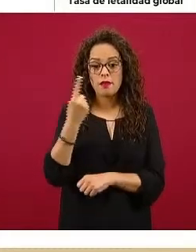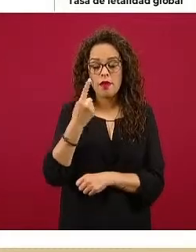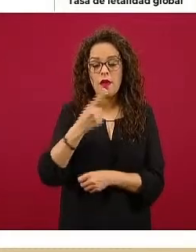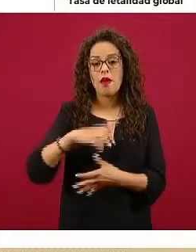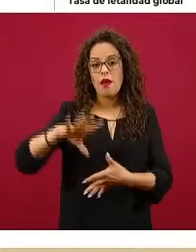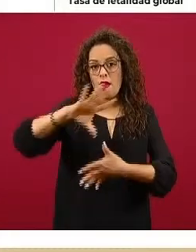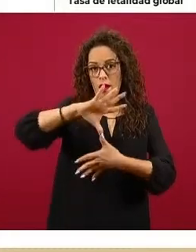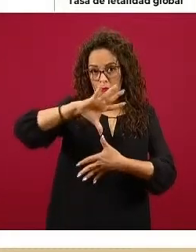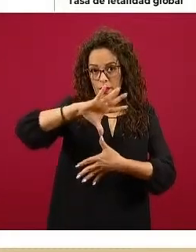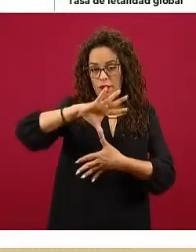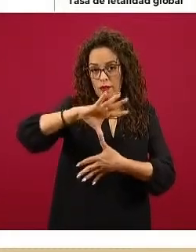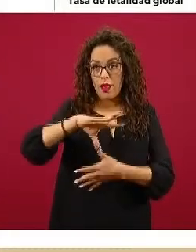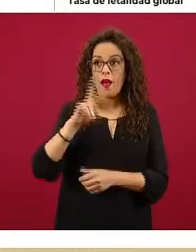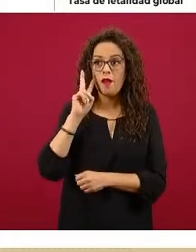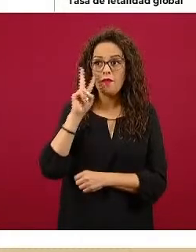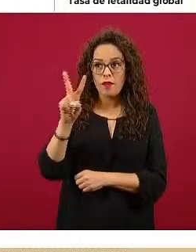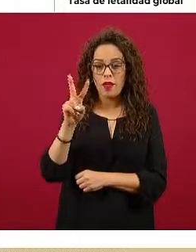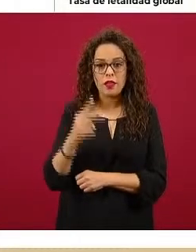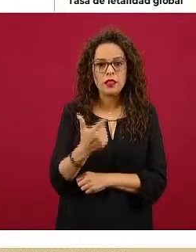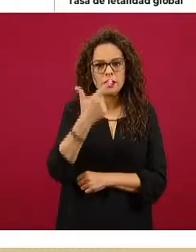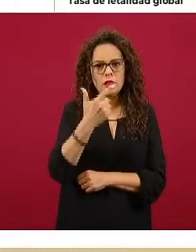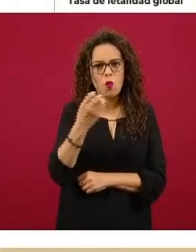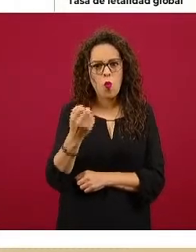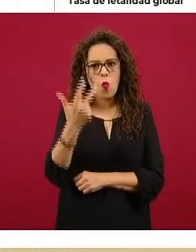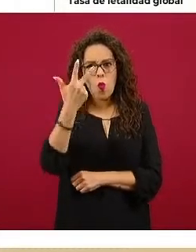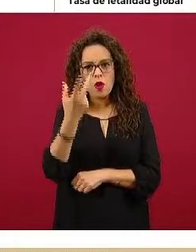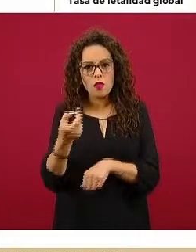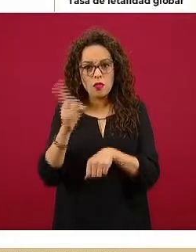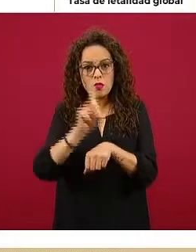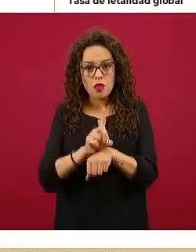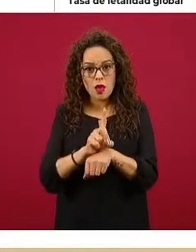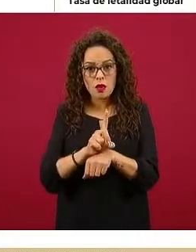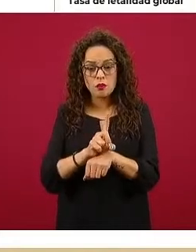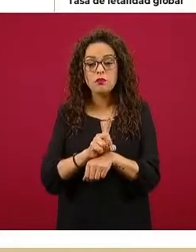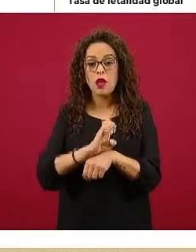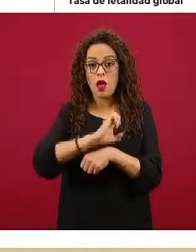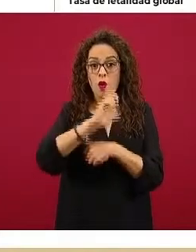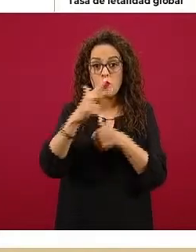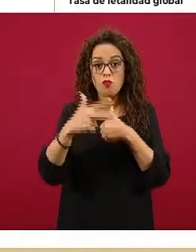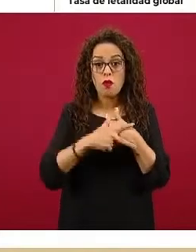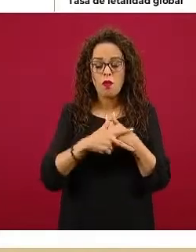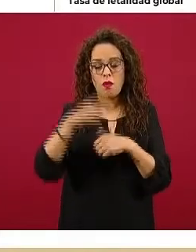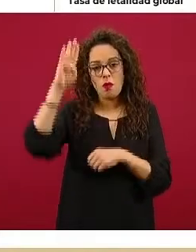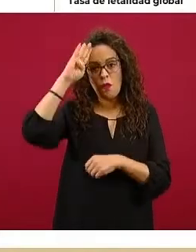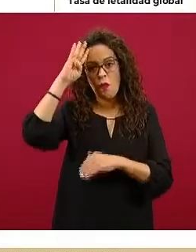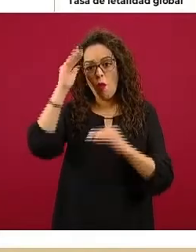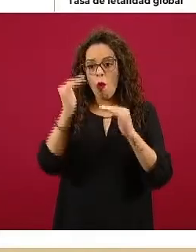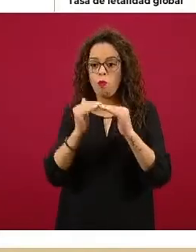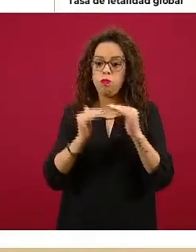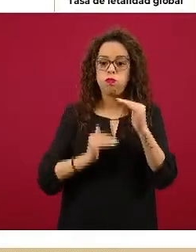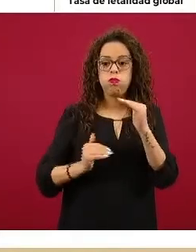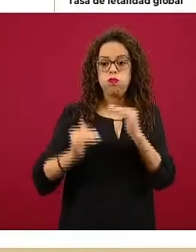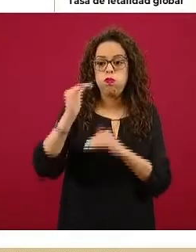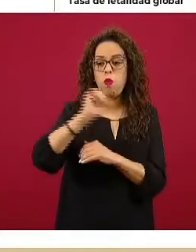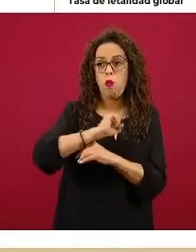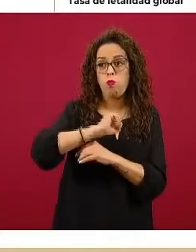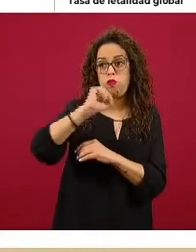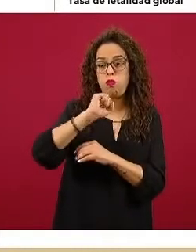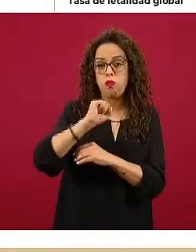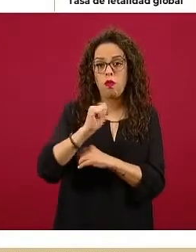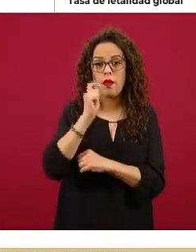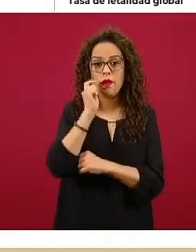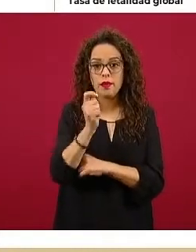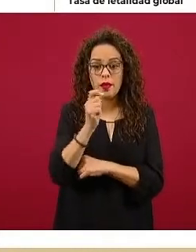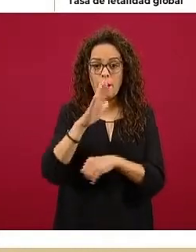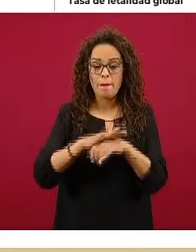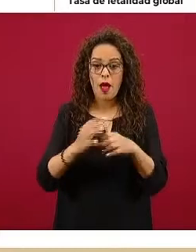en prácticamente 7-8 días el continente europeo ahora supera de manera ya importante a la región de